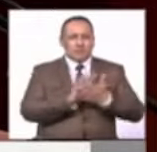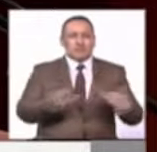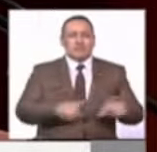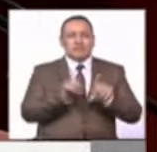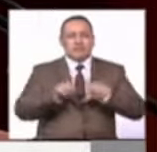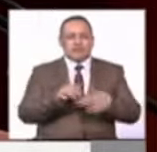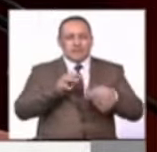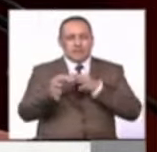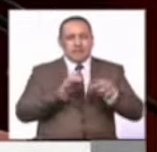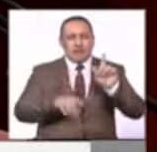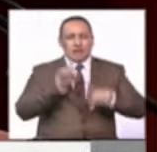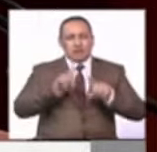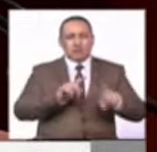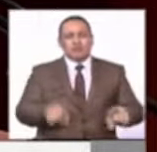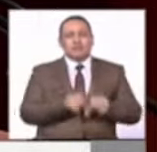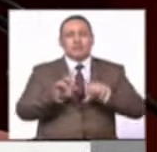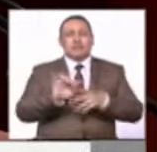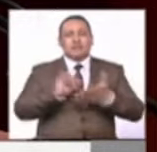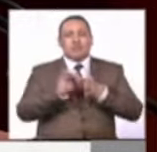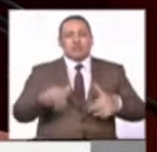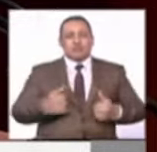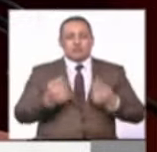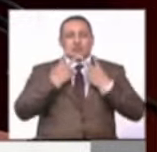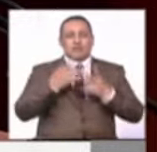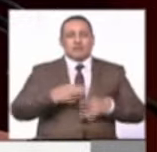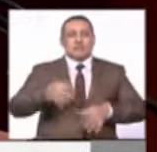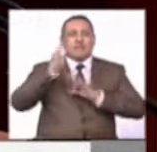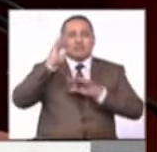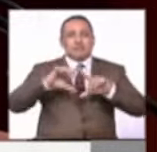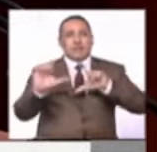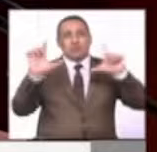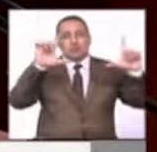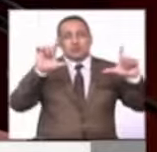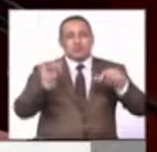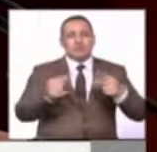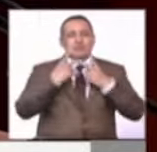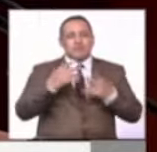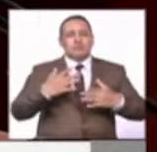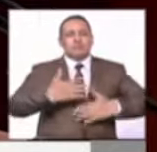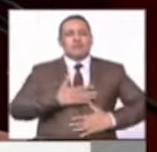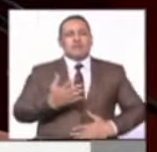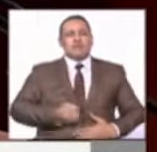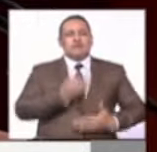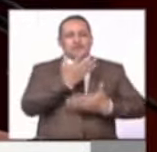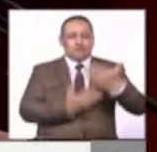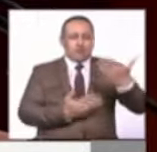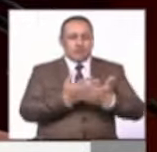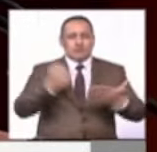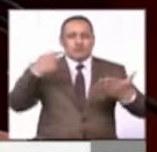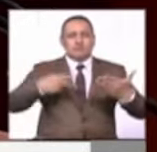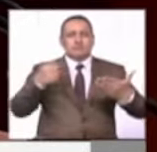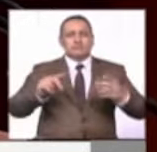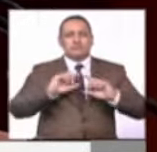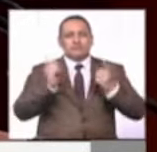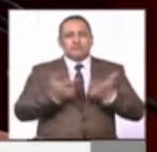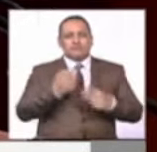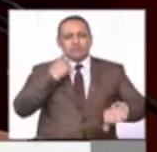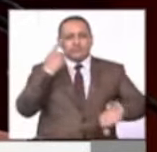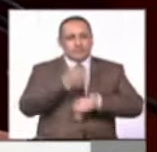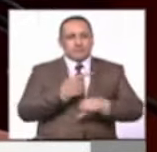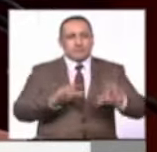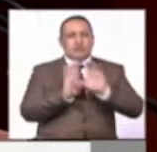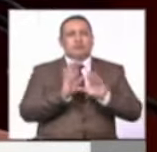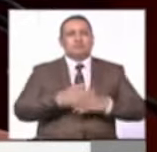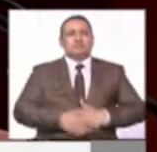sintetizo algunos y los pueden ver en la diapositiva los argumentos del informe de la subcomisión de acusaciones